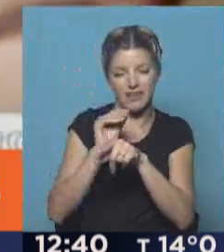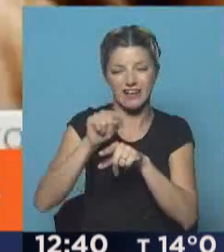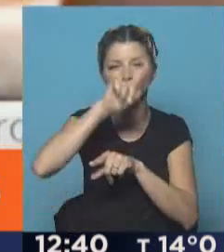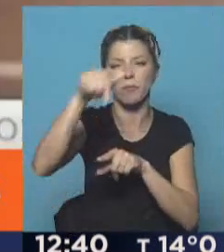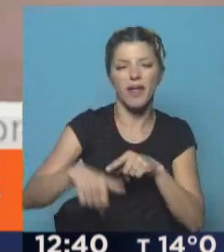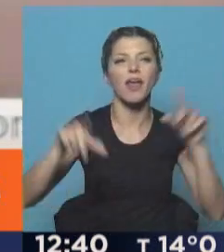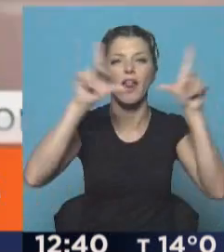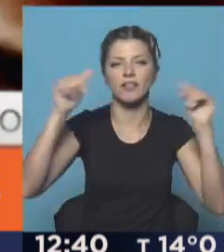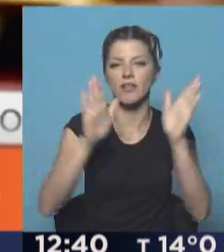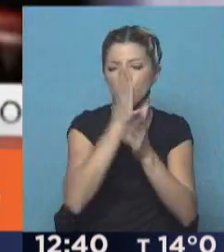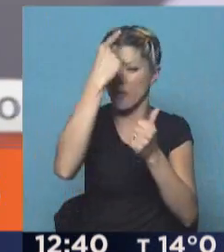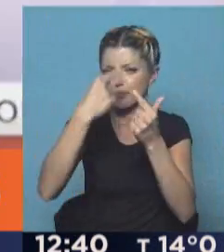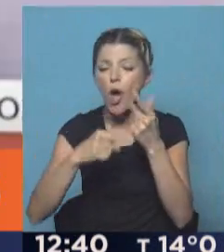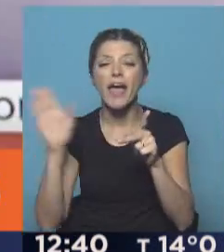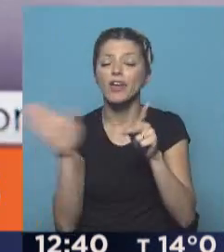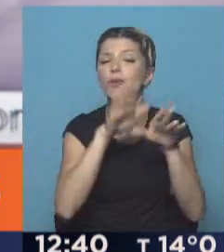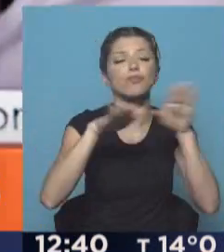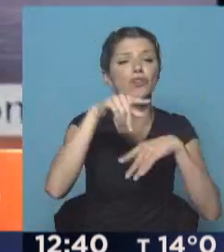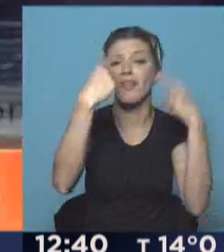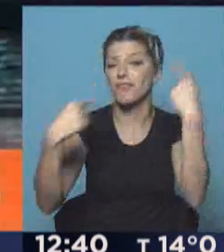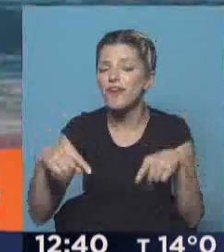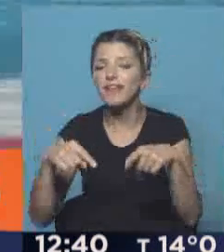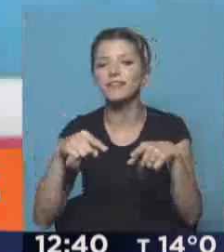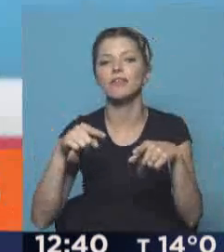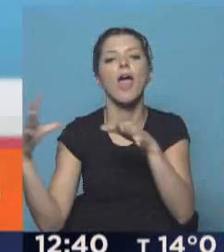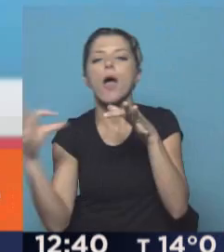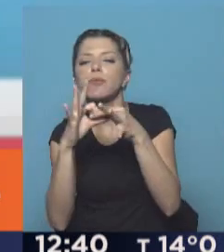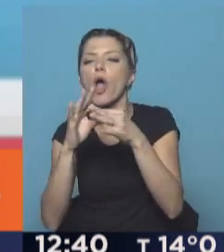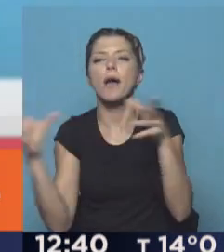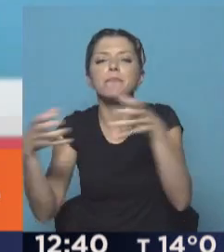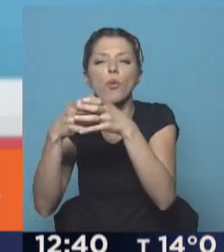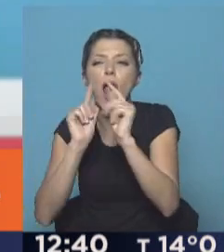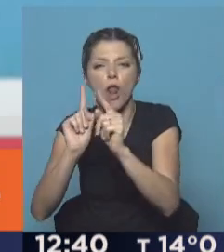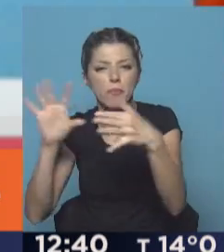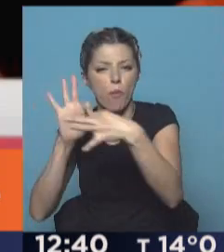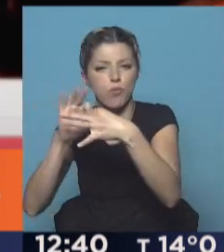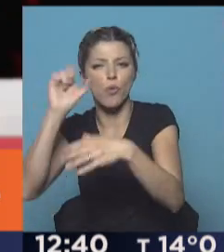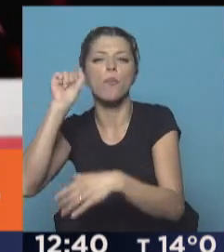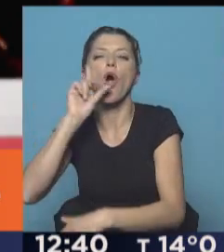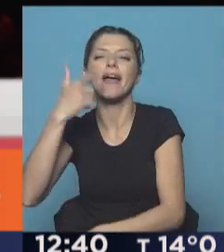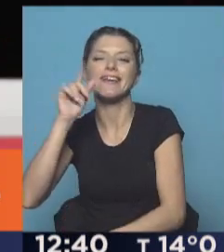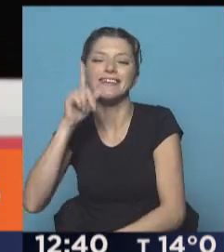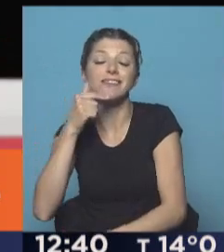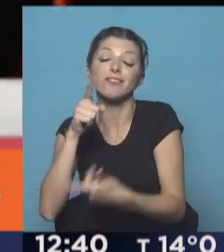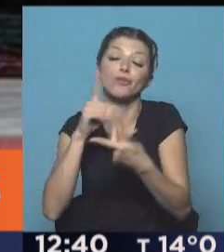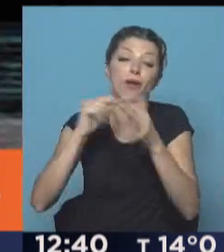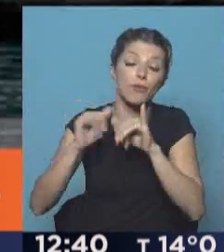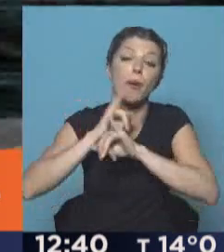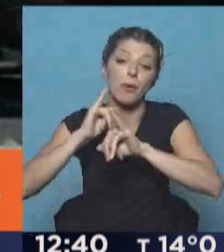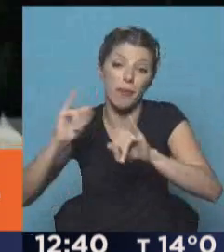medios que engloban todos los episodios en una misma casuística y favorecen así la meta propagandística del